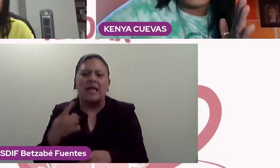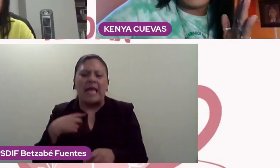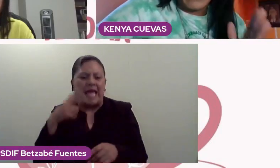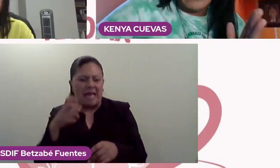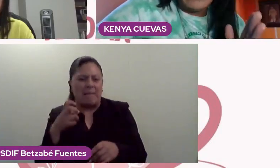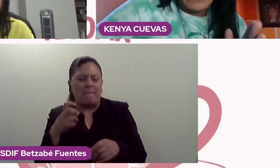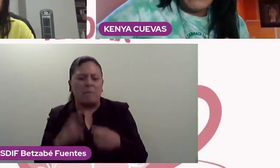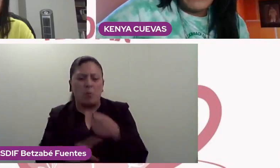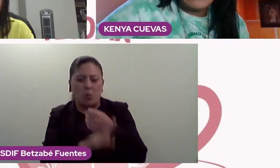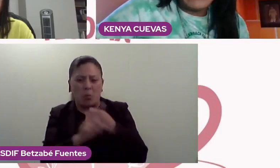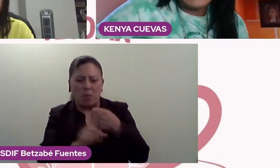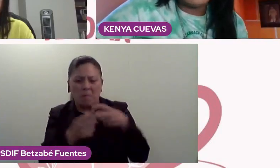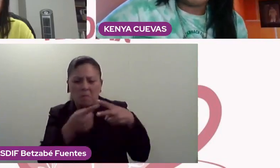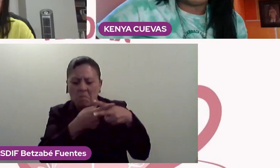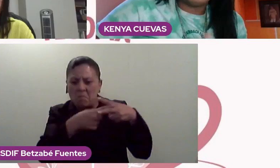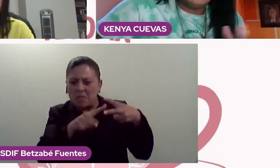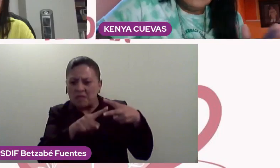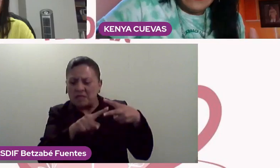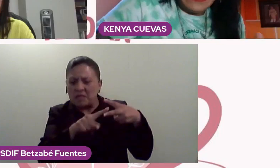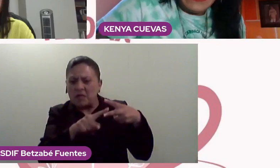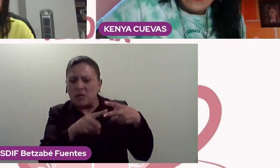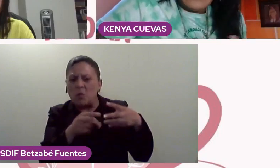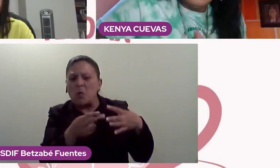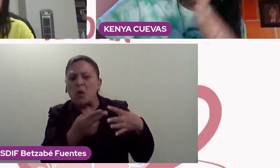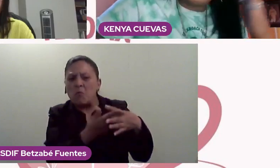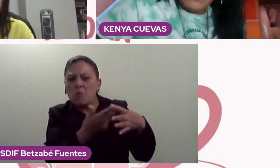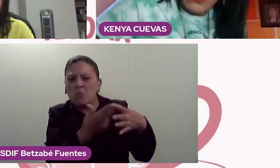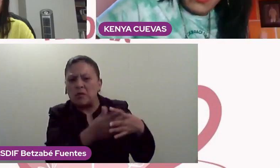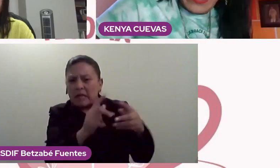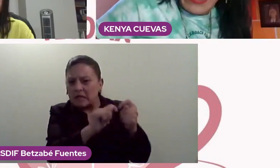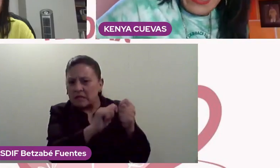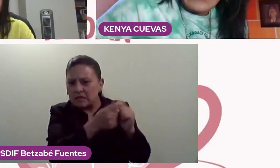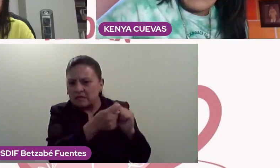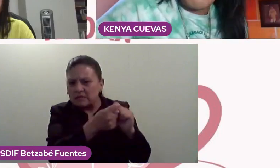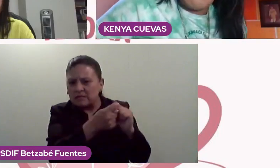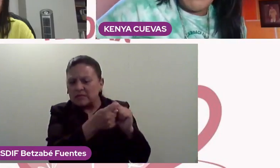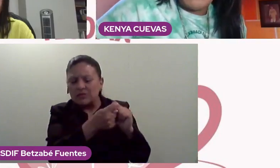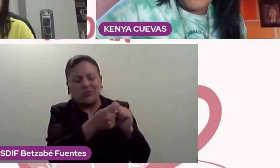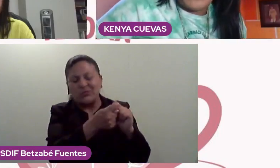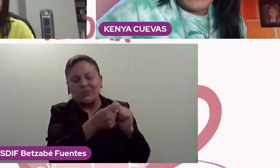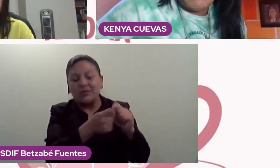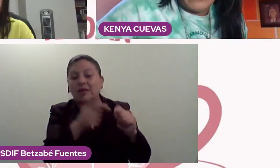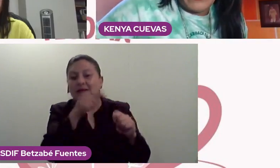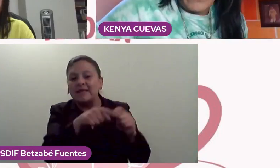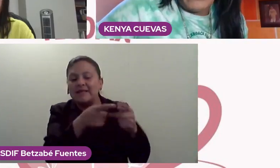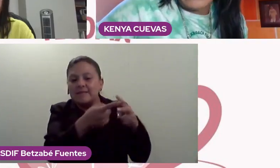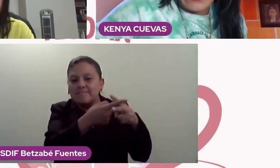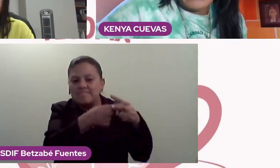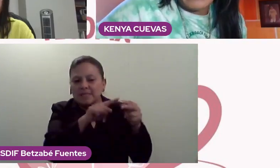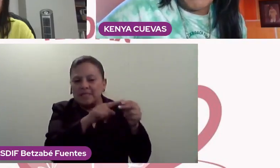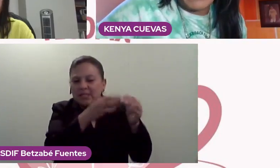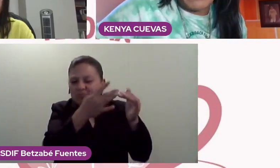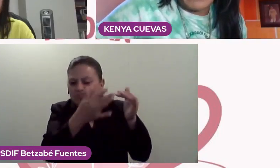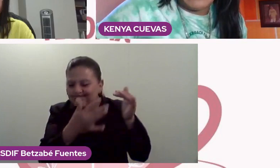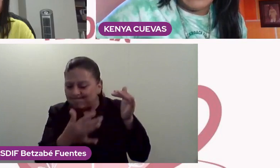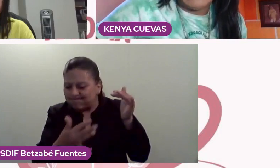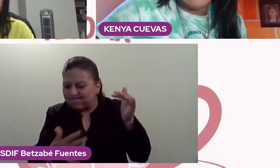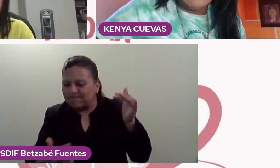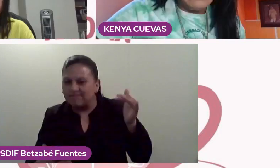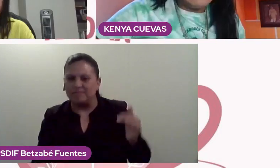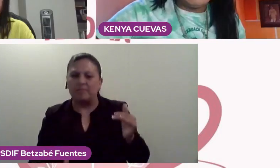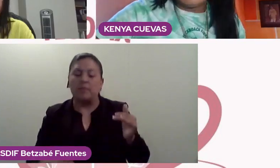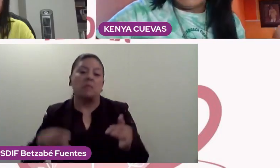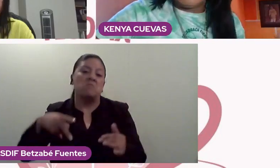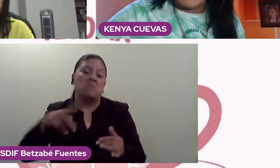la consecuencia de una serie de violencias estructurales que vivimos y enfrentamos todos los días las personas